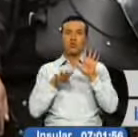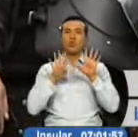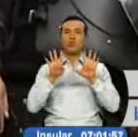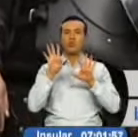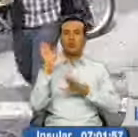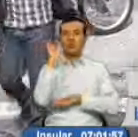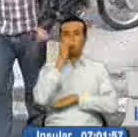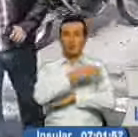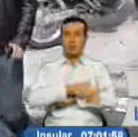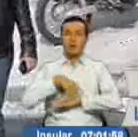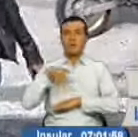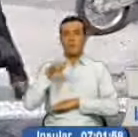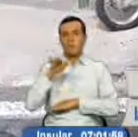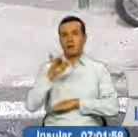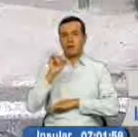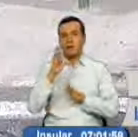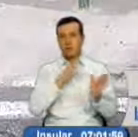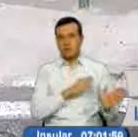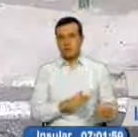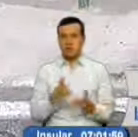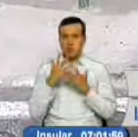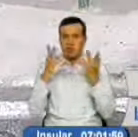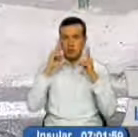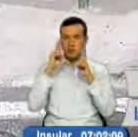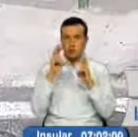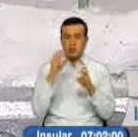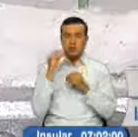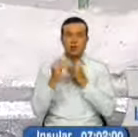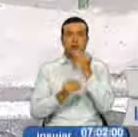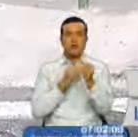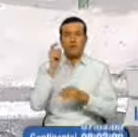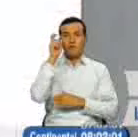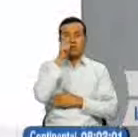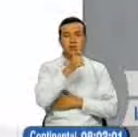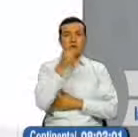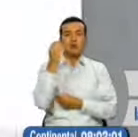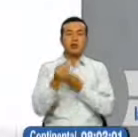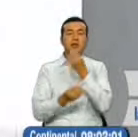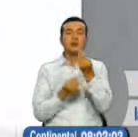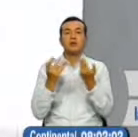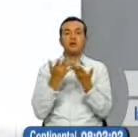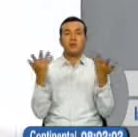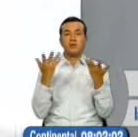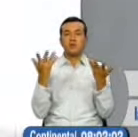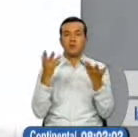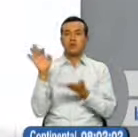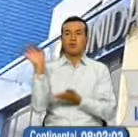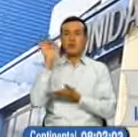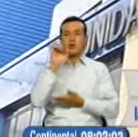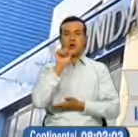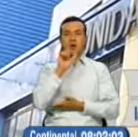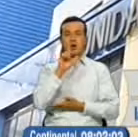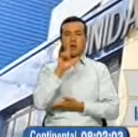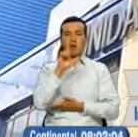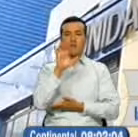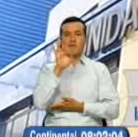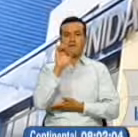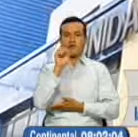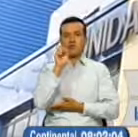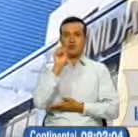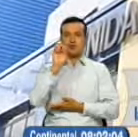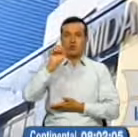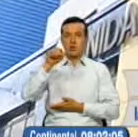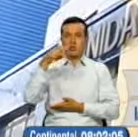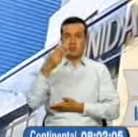y Patria. Y como parte de la misma investigación, la Fiscalía recibirá al comunicador Alfonso Espinosa de los Monteros de